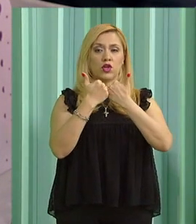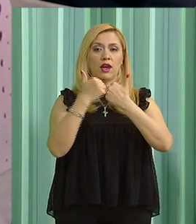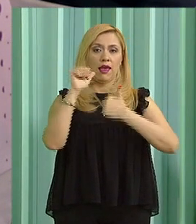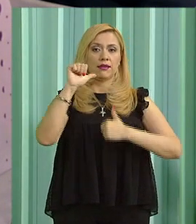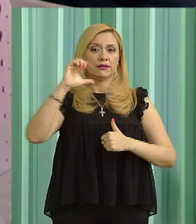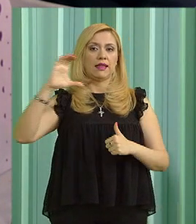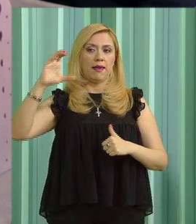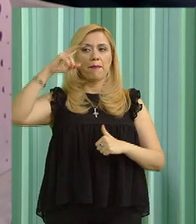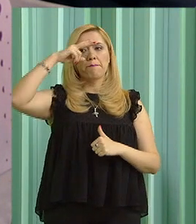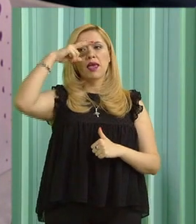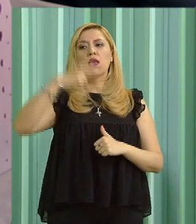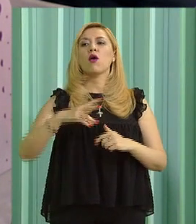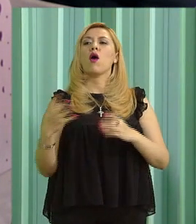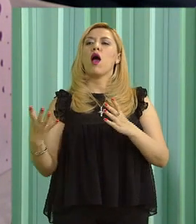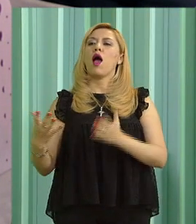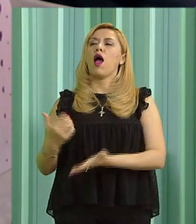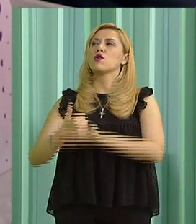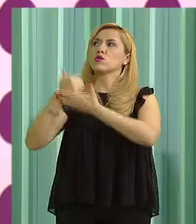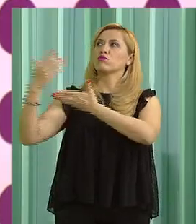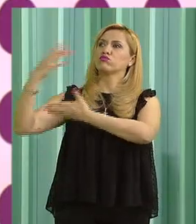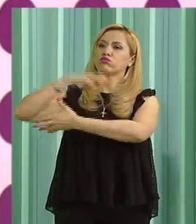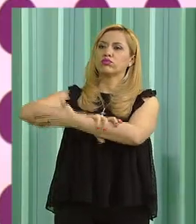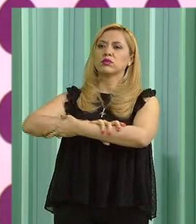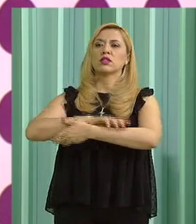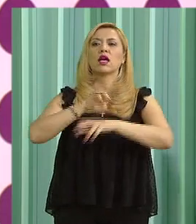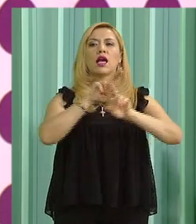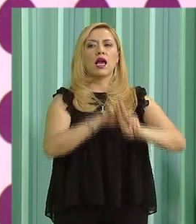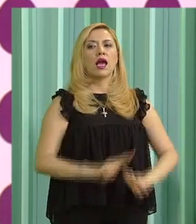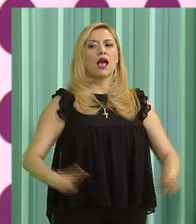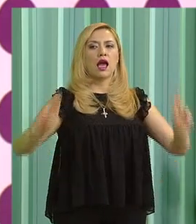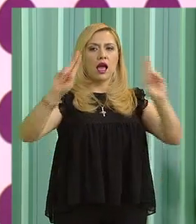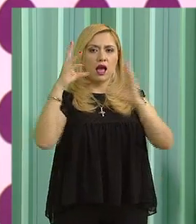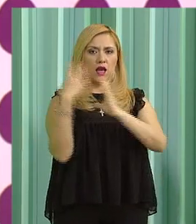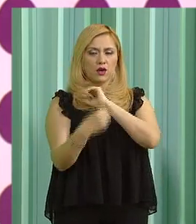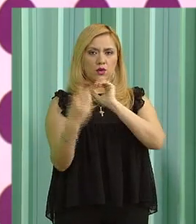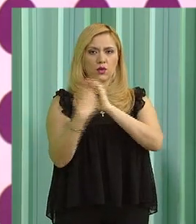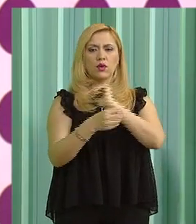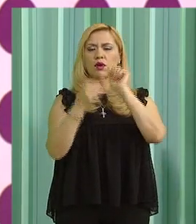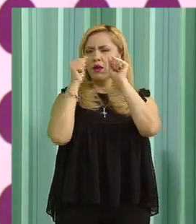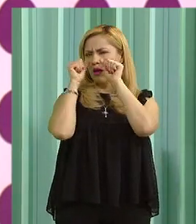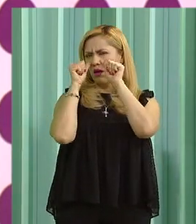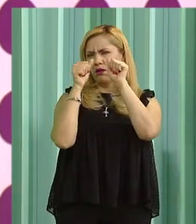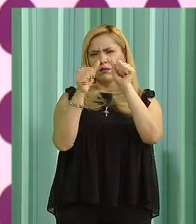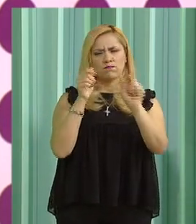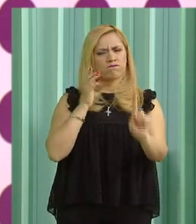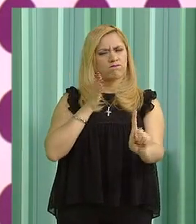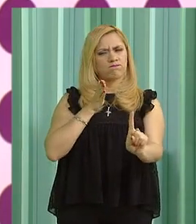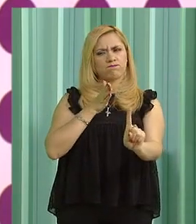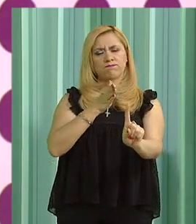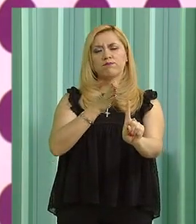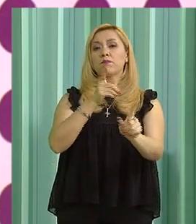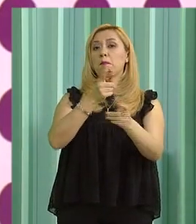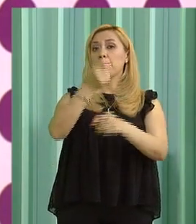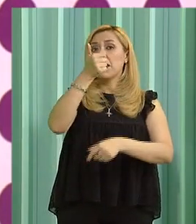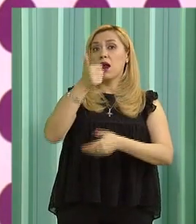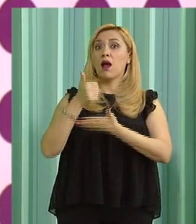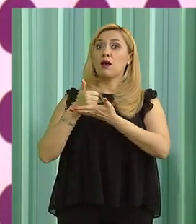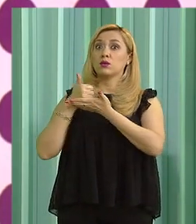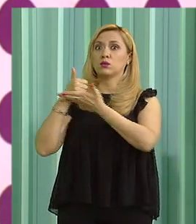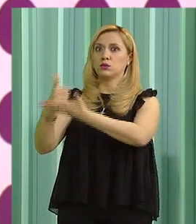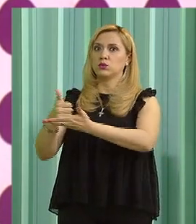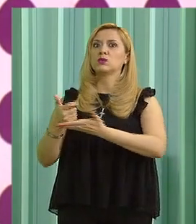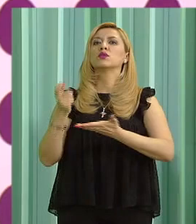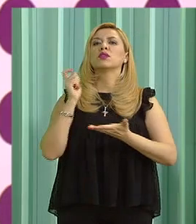en colaboración con el ACNUR y nosotros ya tenemos una ruta muy establecida de atención. Primero pasan por asistencia humanitaria.